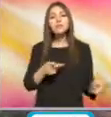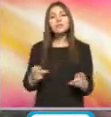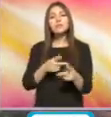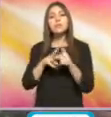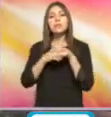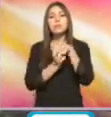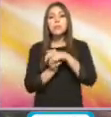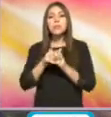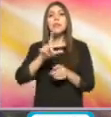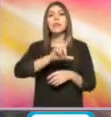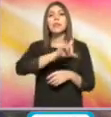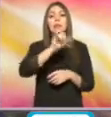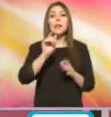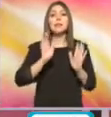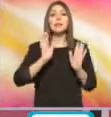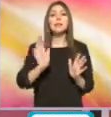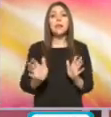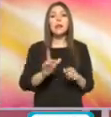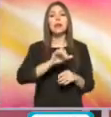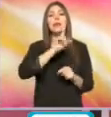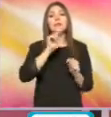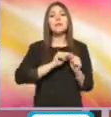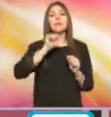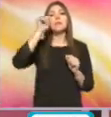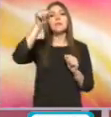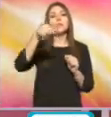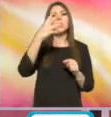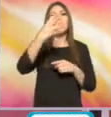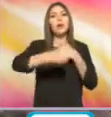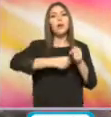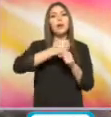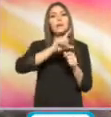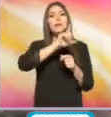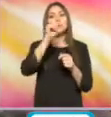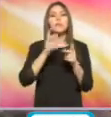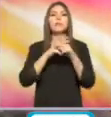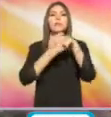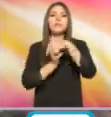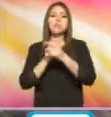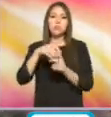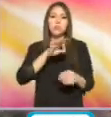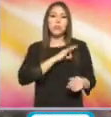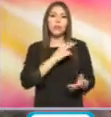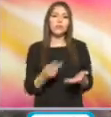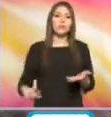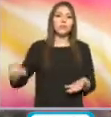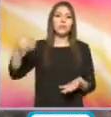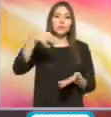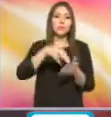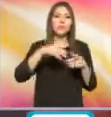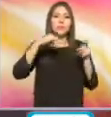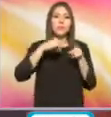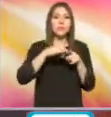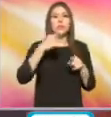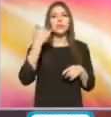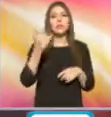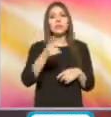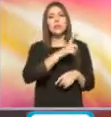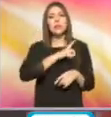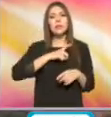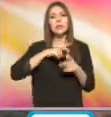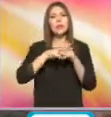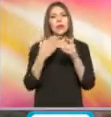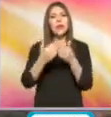que pasar por lo que es lucha olímpica, grecorromana, intercolegial. Posteriormente ya viene lo que es la lucha profesional. Obviamente un poco